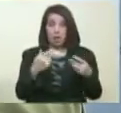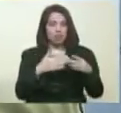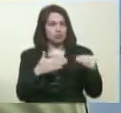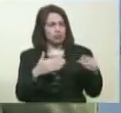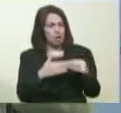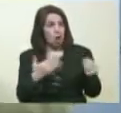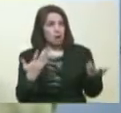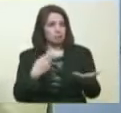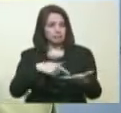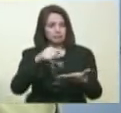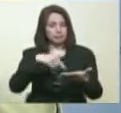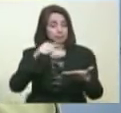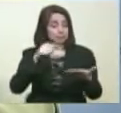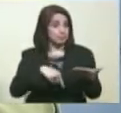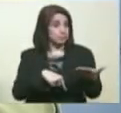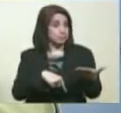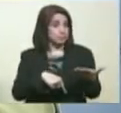dólares.